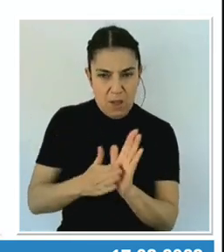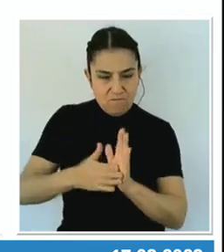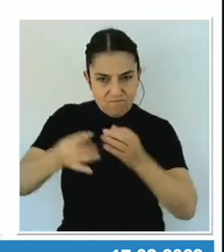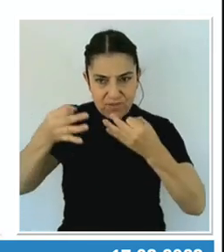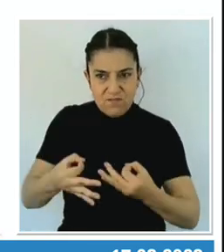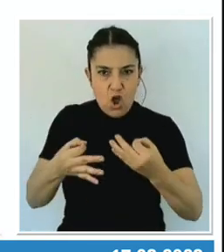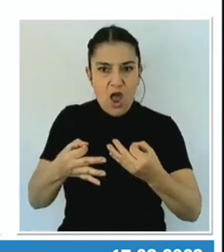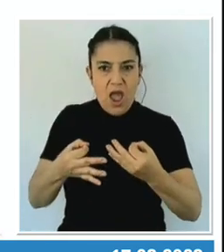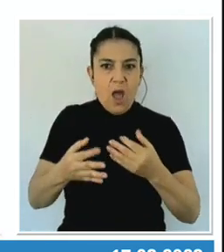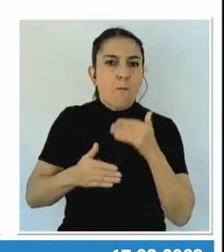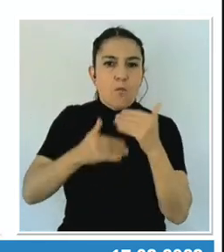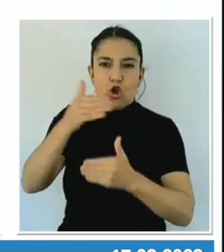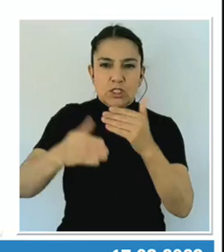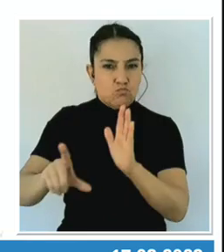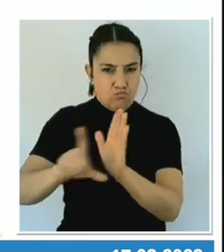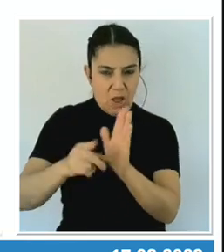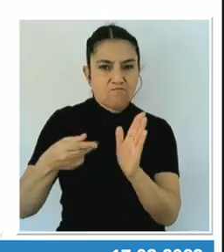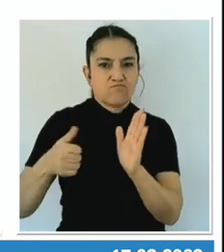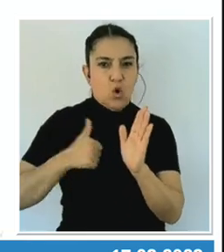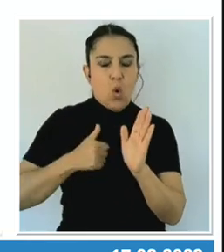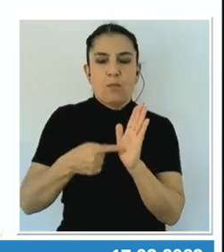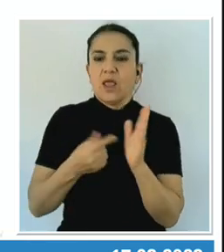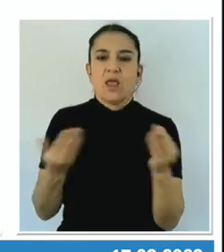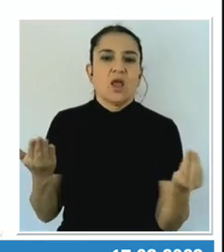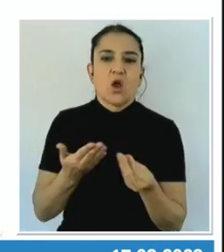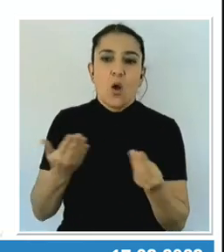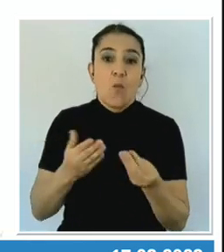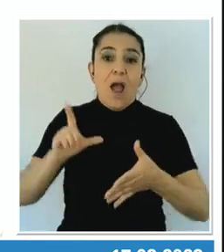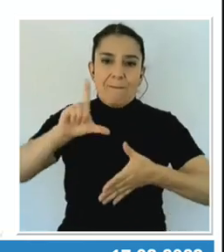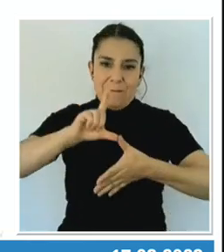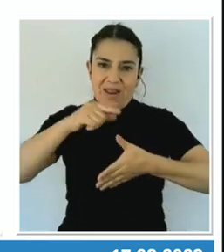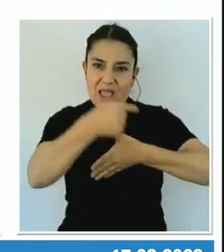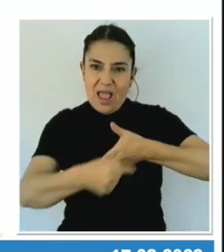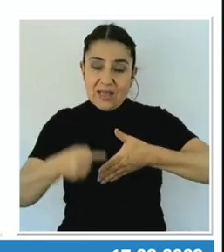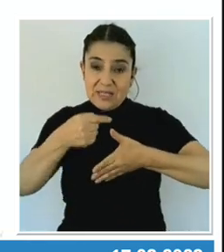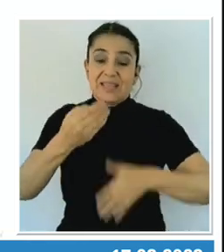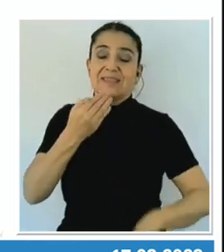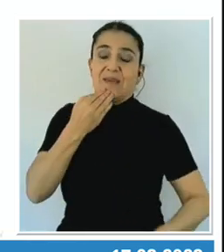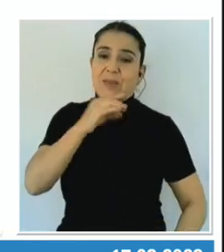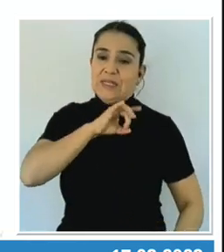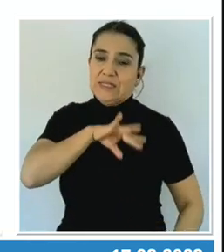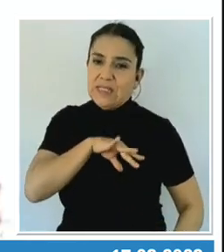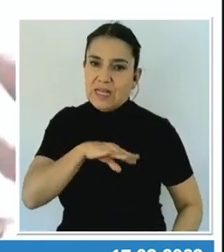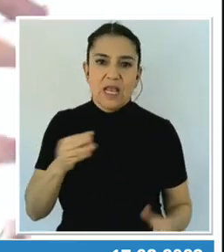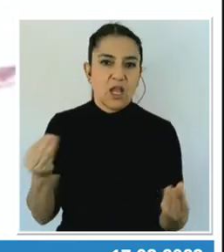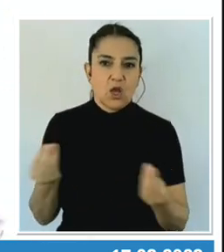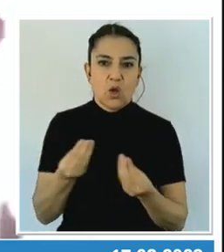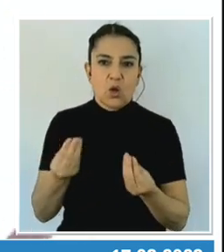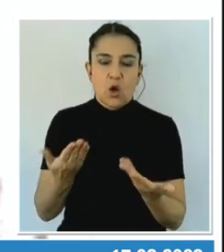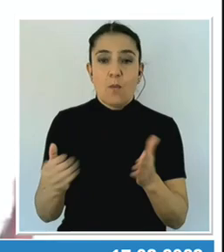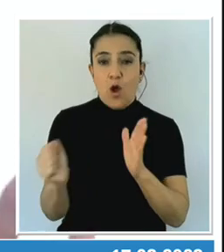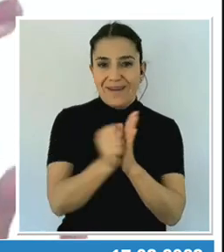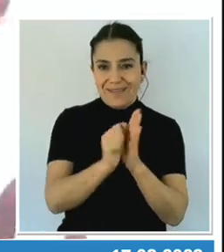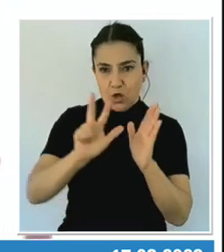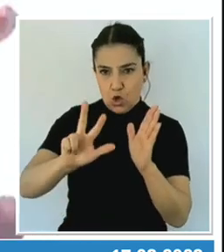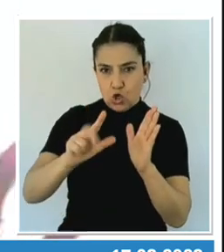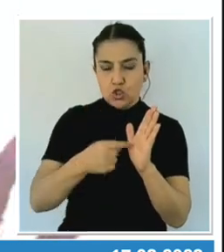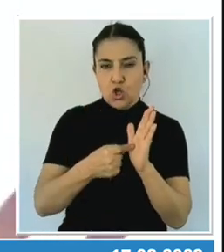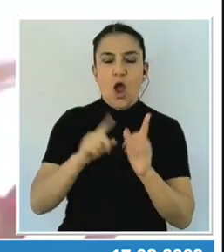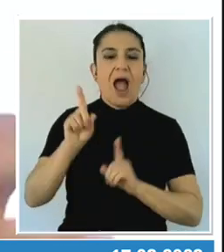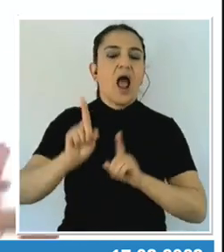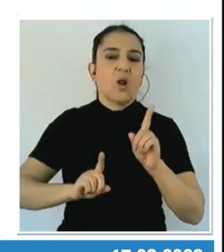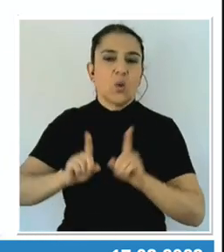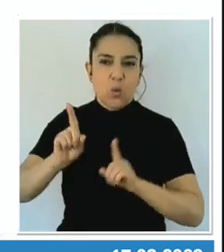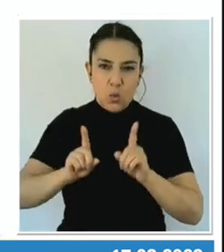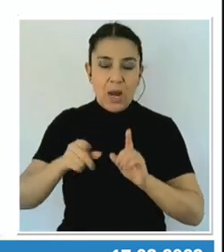como ha ocurrido en América Latina y también en Chile, ¿no? Con la aplicación del artículo 8 y algunas de las otras